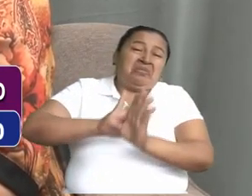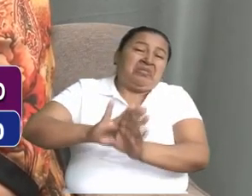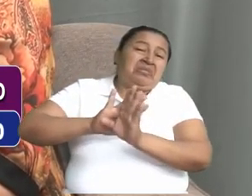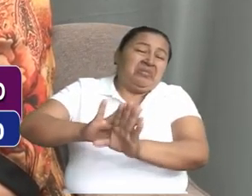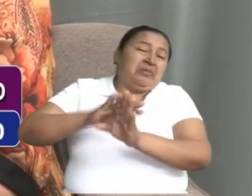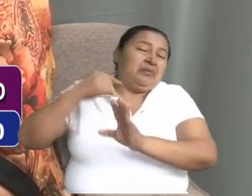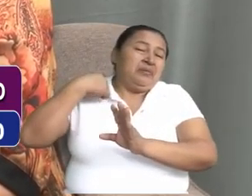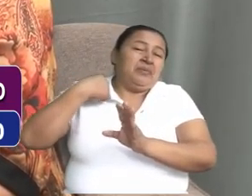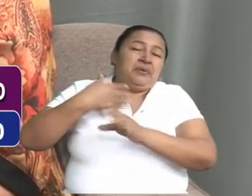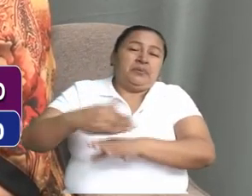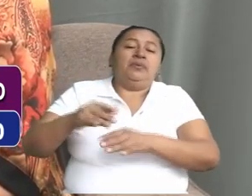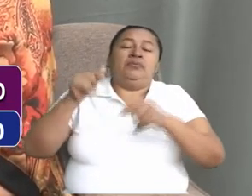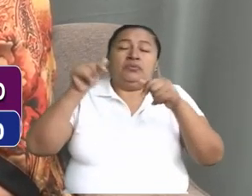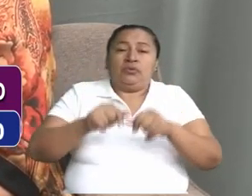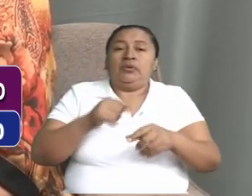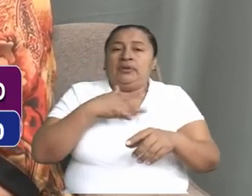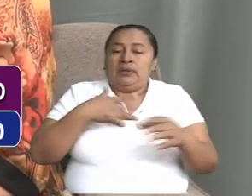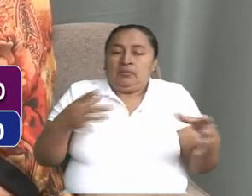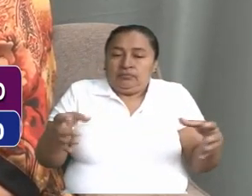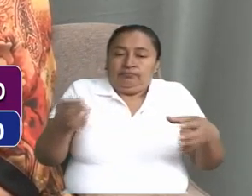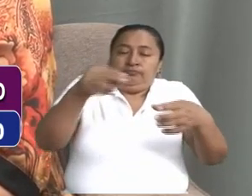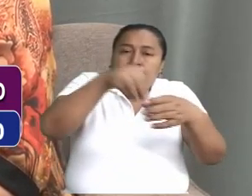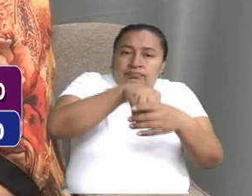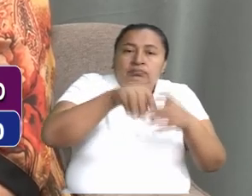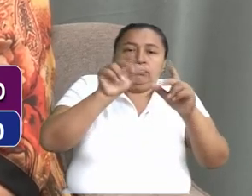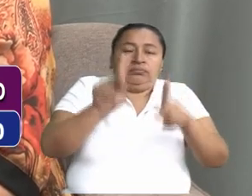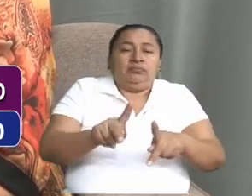de lo que es una responsabilidad de un gobierno